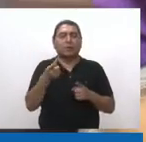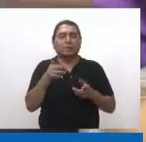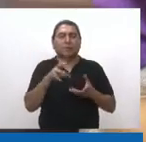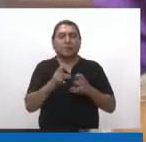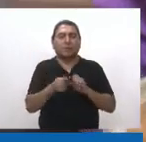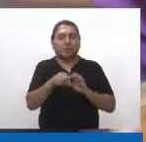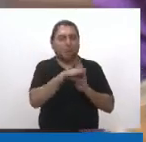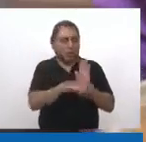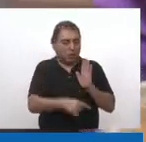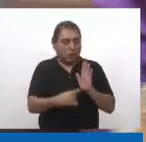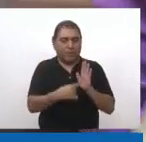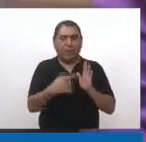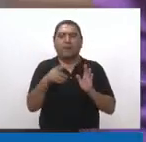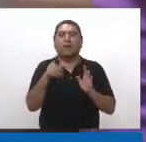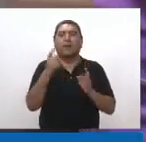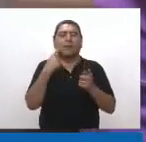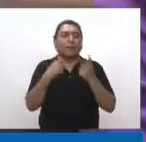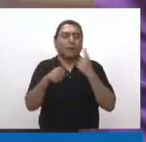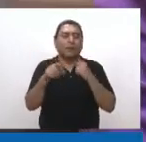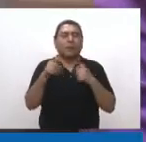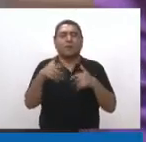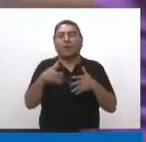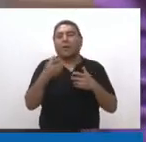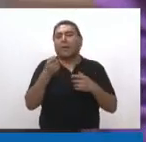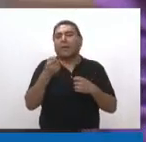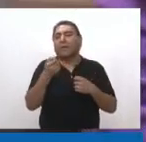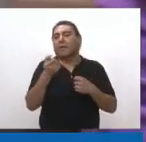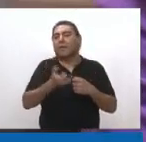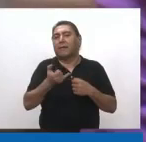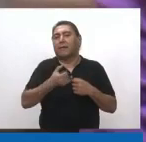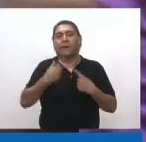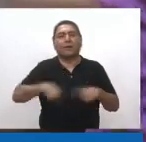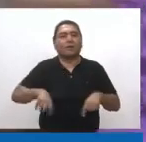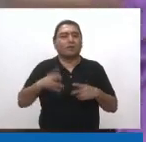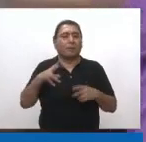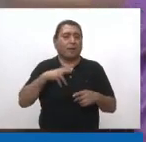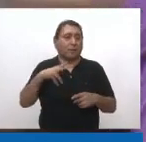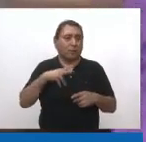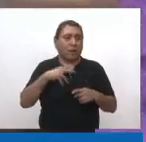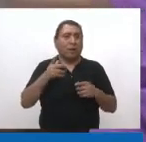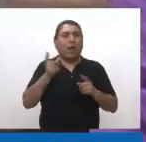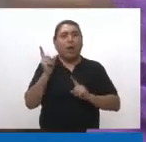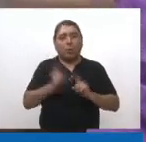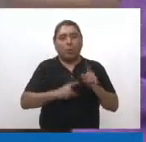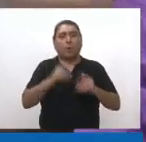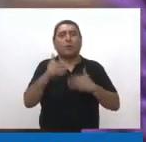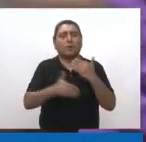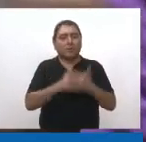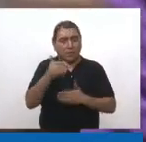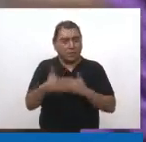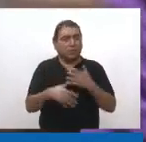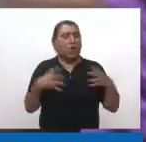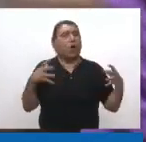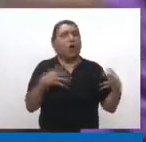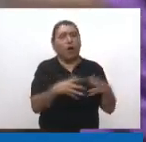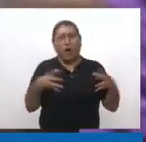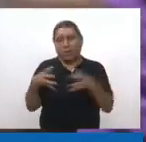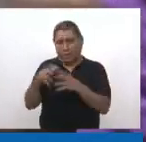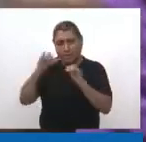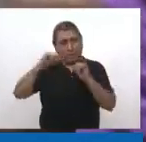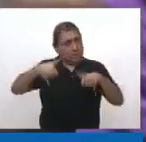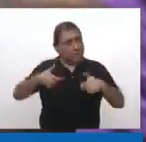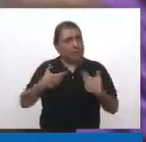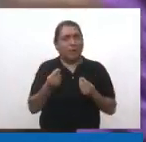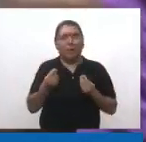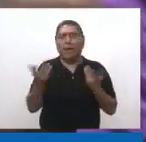que modifica, regula, va a plantear, y lo que puede generar es, porque aparte es para el caso particular, está bien, hay algunos procesos colectivos, pero lo que hace es